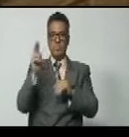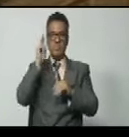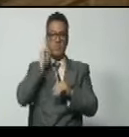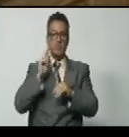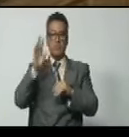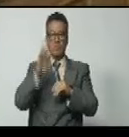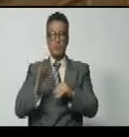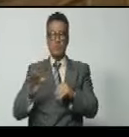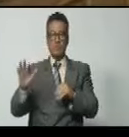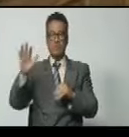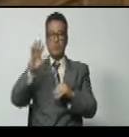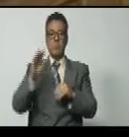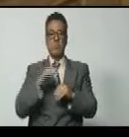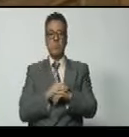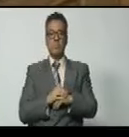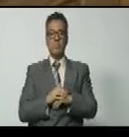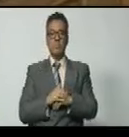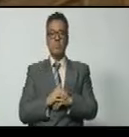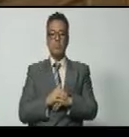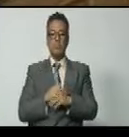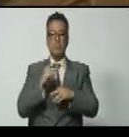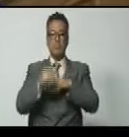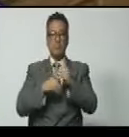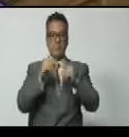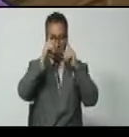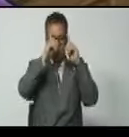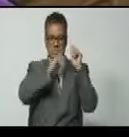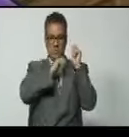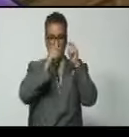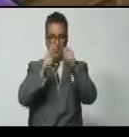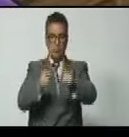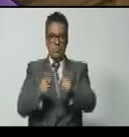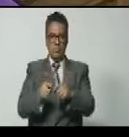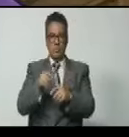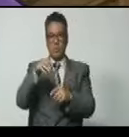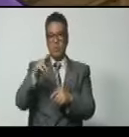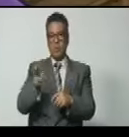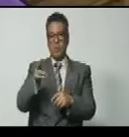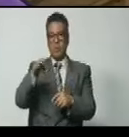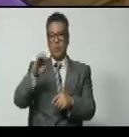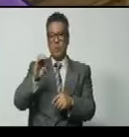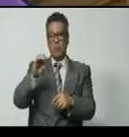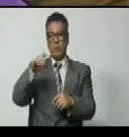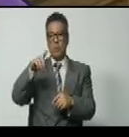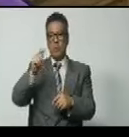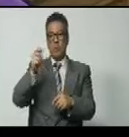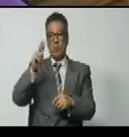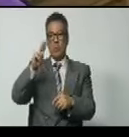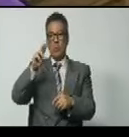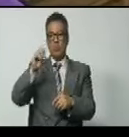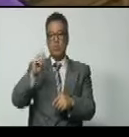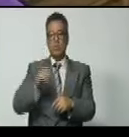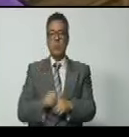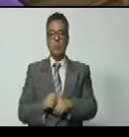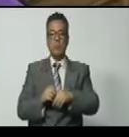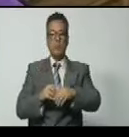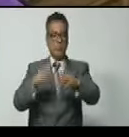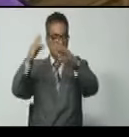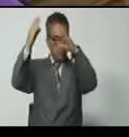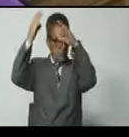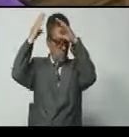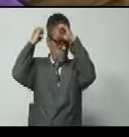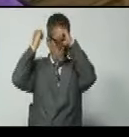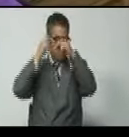de la República Bolivariana de Venezuela, para designar al ciudadano Héctor Alejandro Constant Rosales como